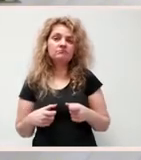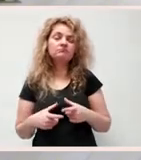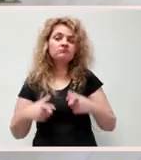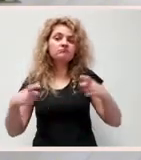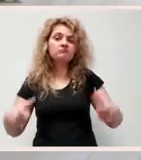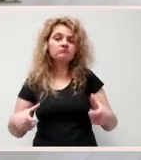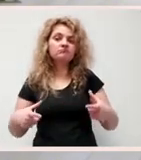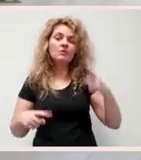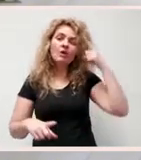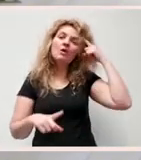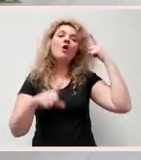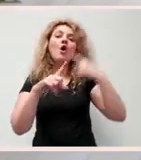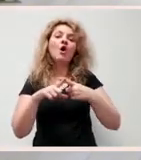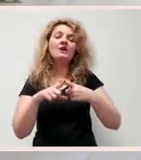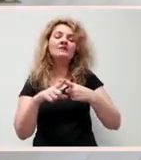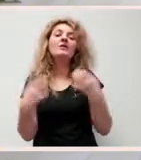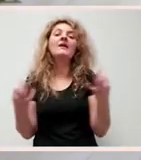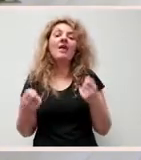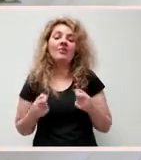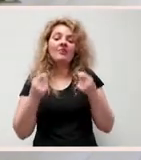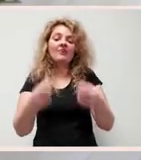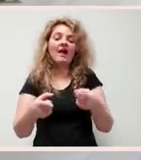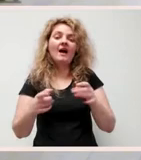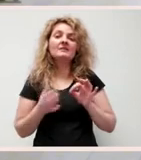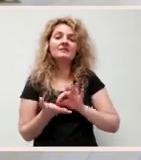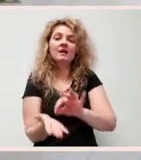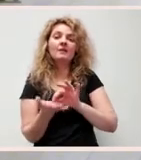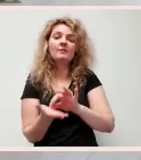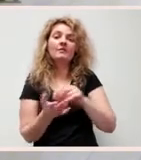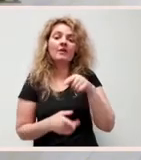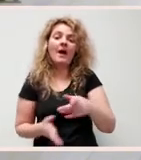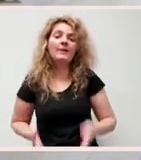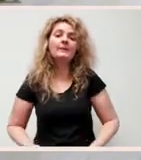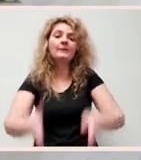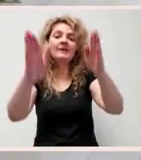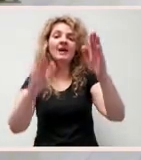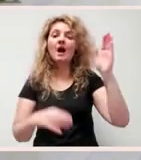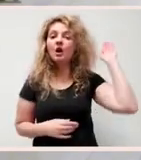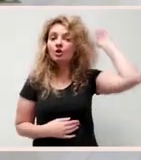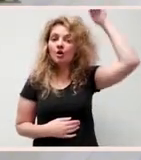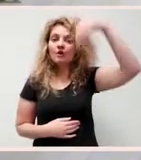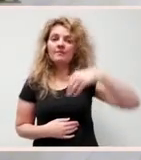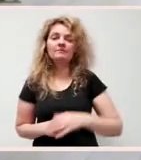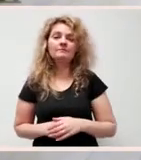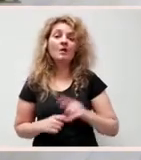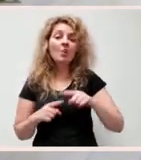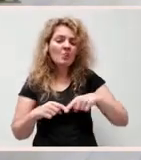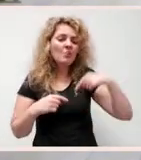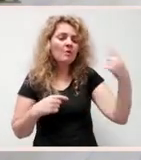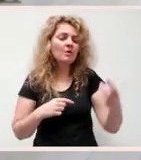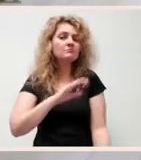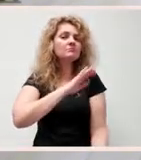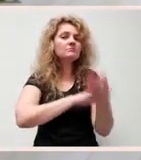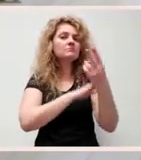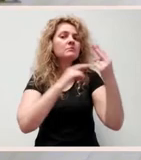ao servicio desa vía romana. Posteriormente, levantan unha ponte. Unha ponte que no século XII, cando se